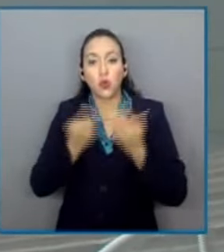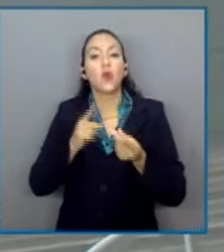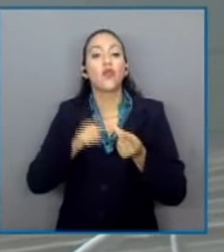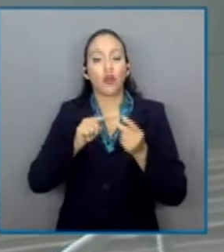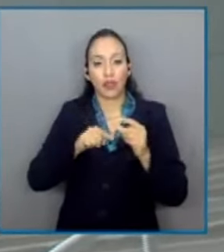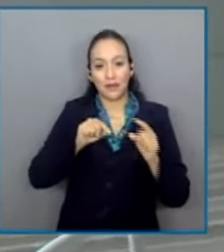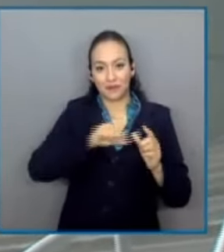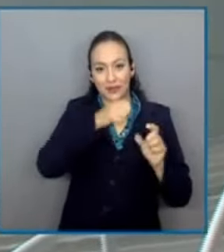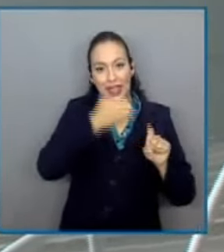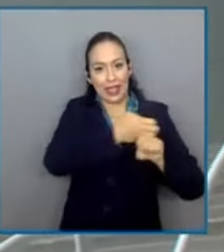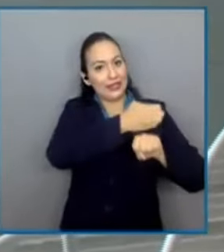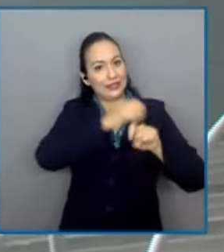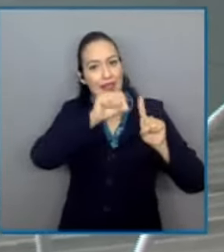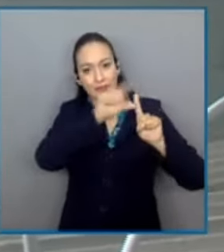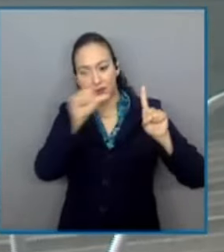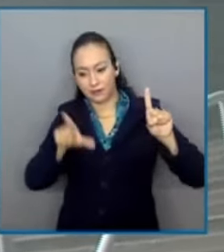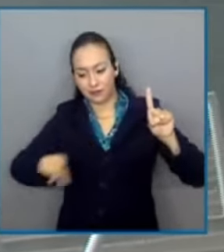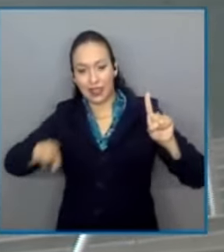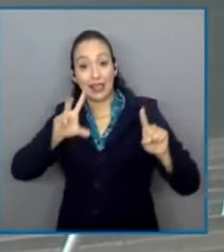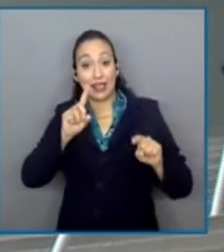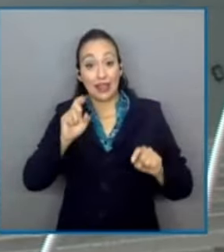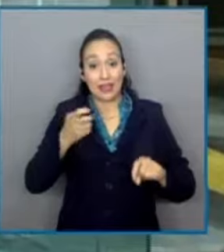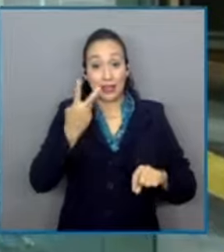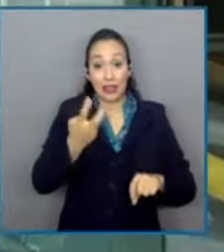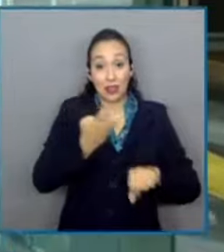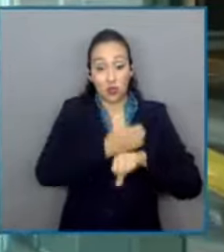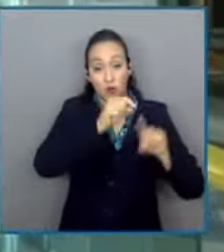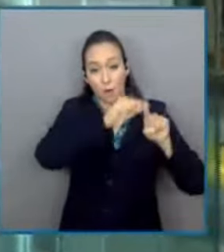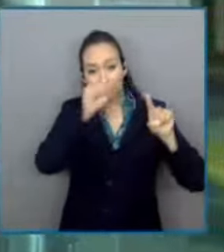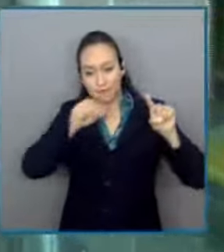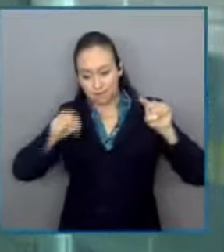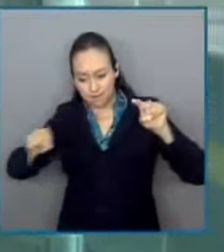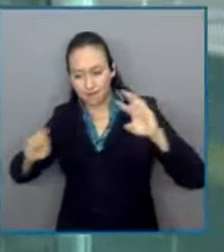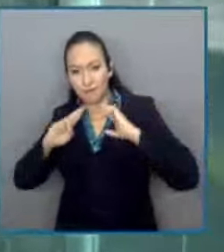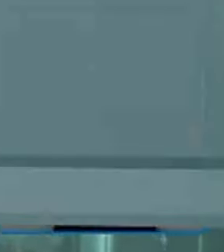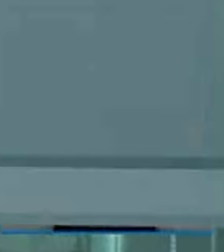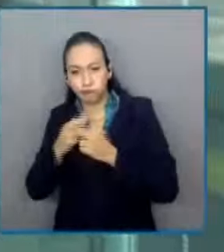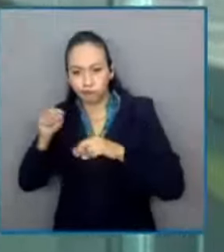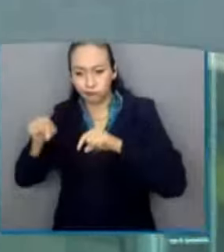análisis técnico de la iniciativa presidencial de reforma al Poder Judicial.